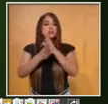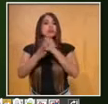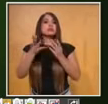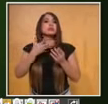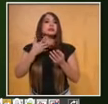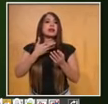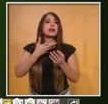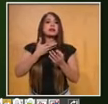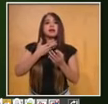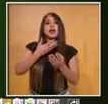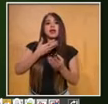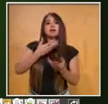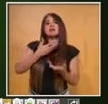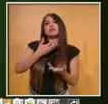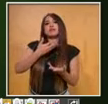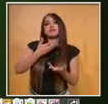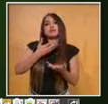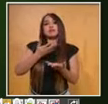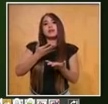XX.